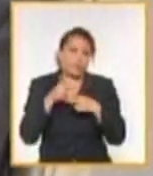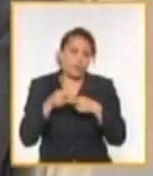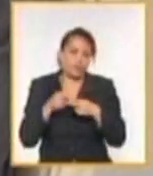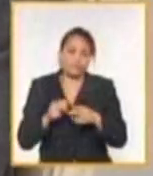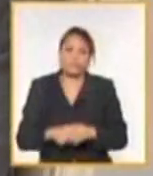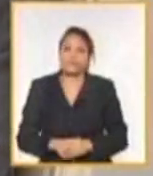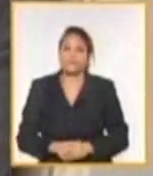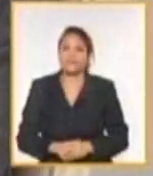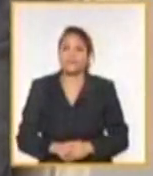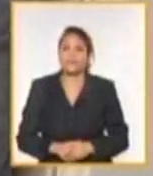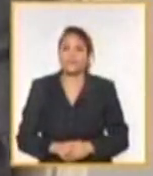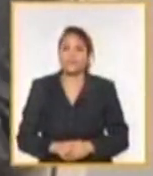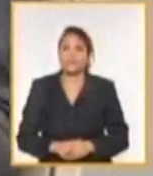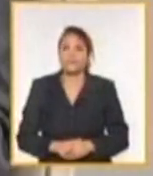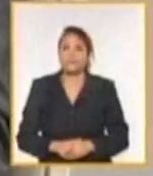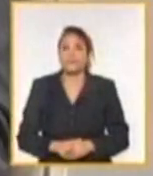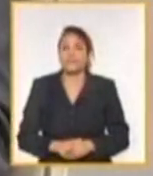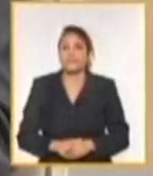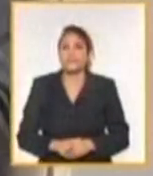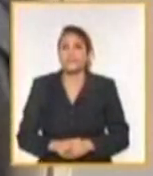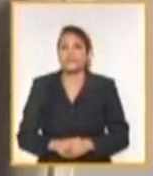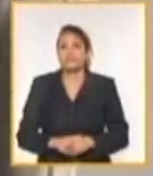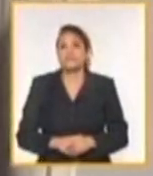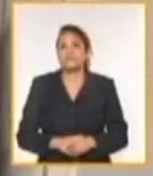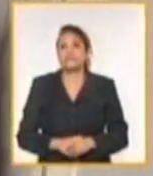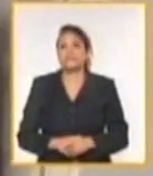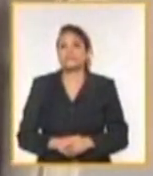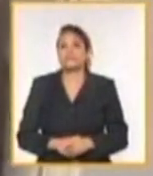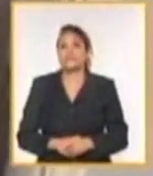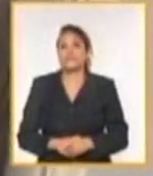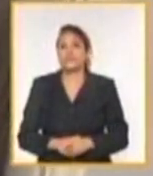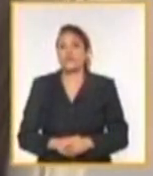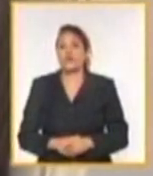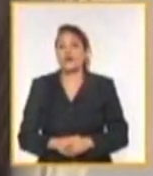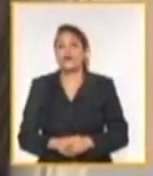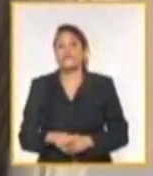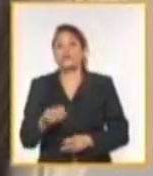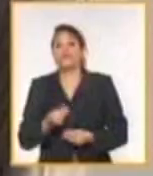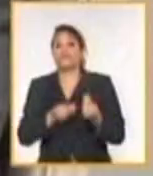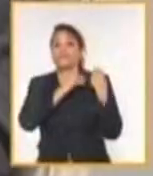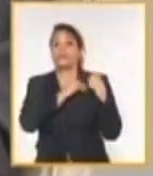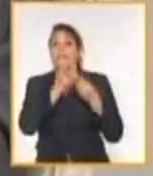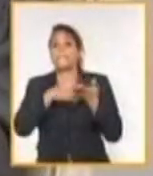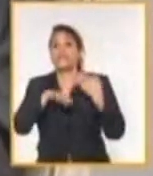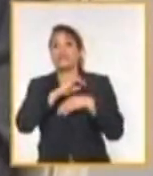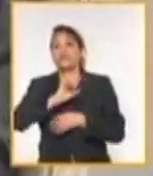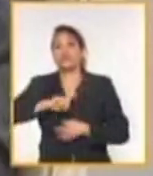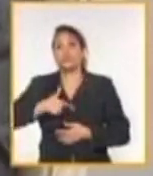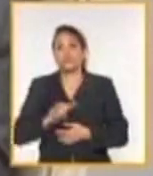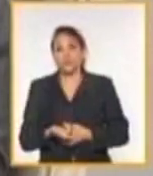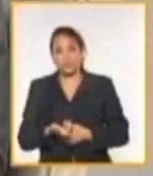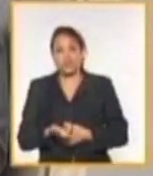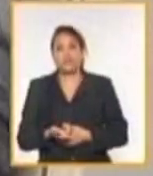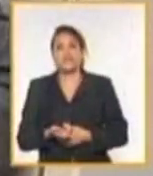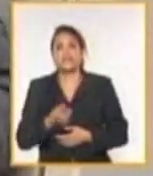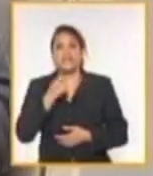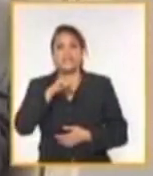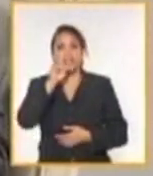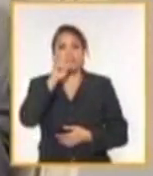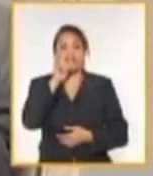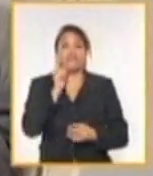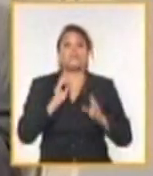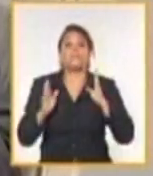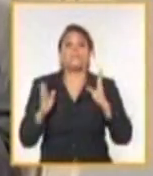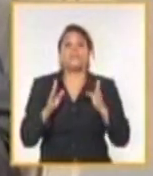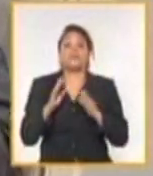llega, contextualizando también las cosas, cuando llega él a ser ministro de Cultura, bueno, está terminándose un periodo